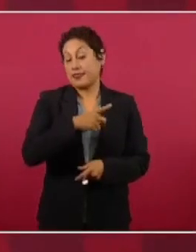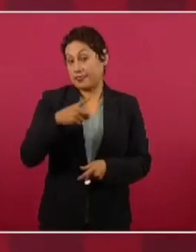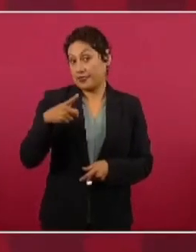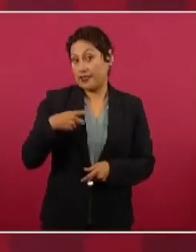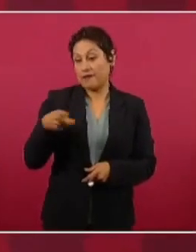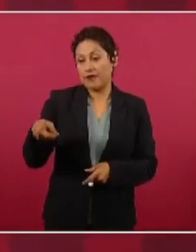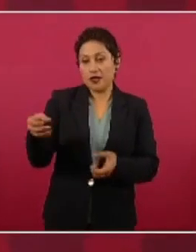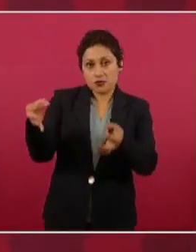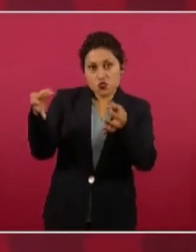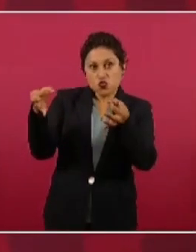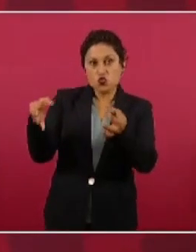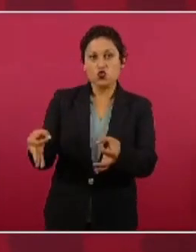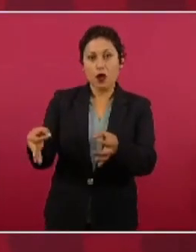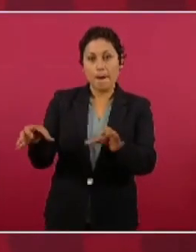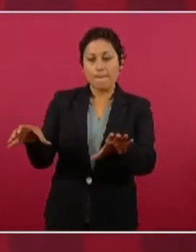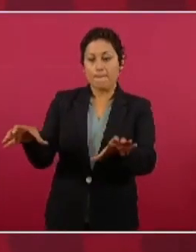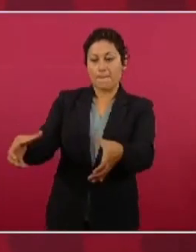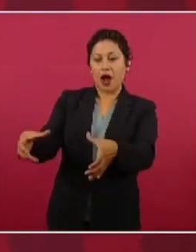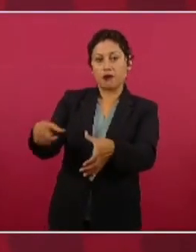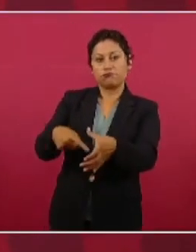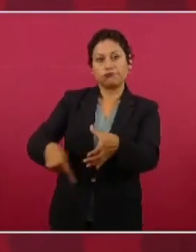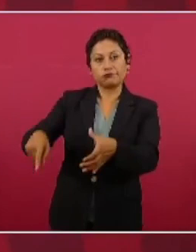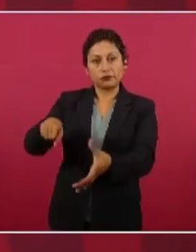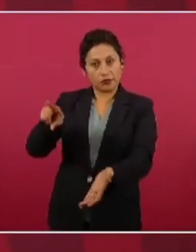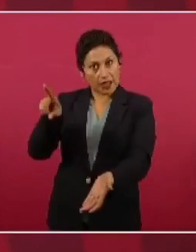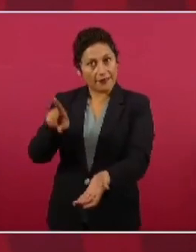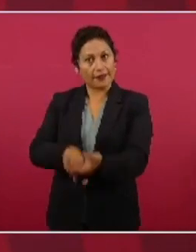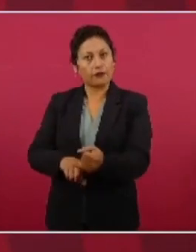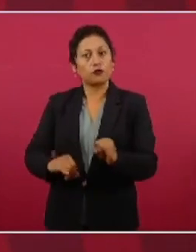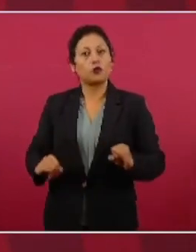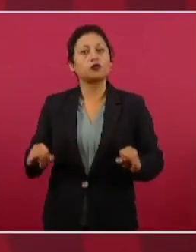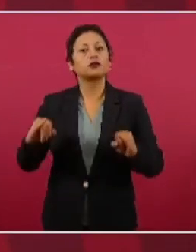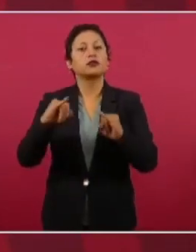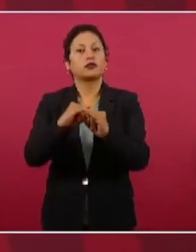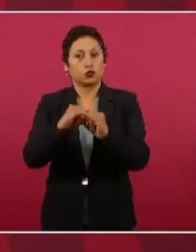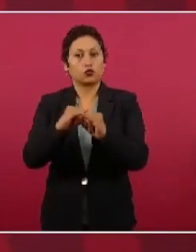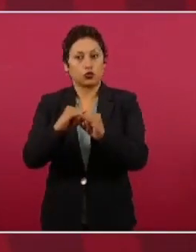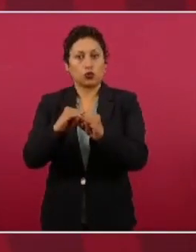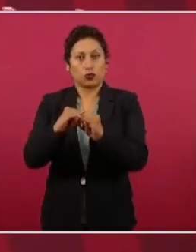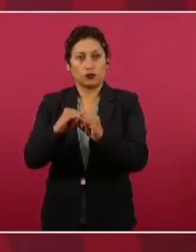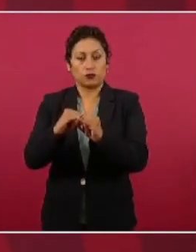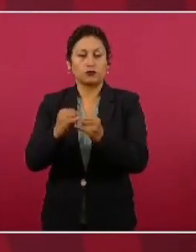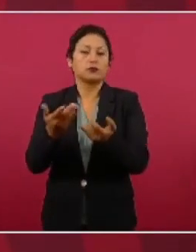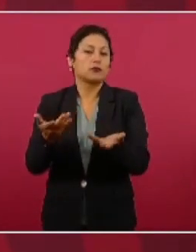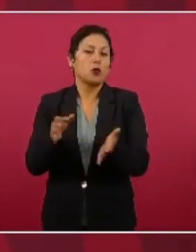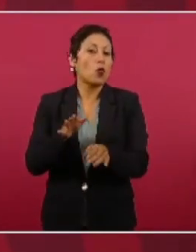sembrada en una institución como la defensa,